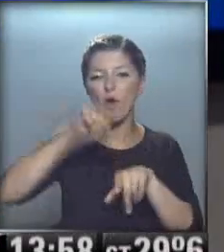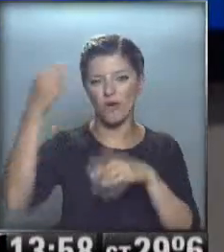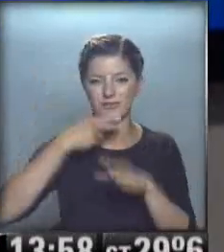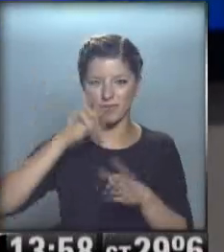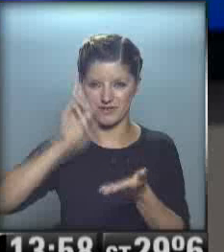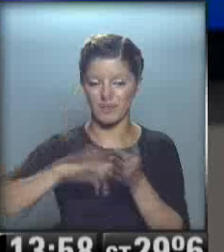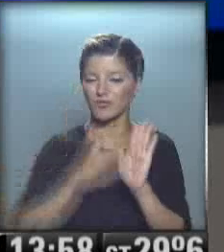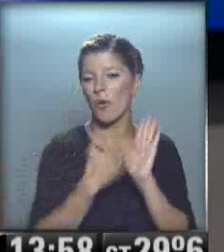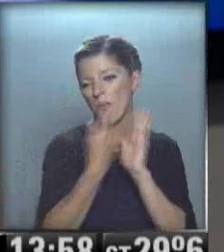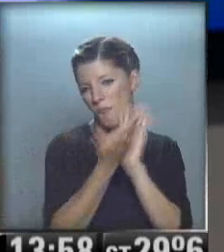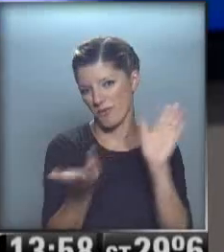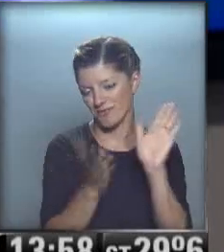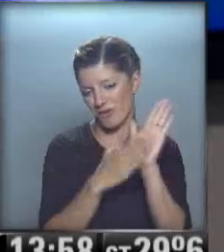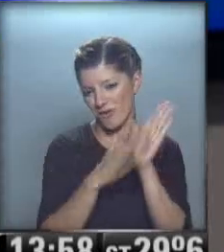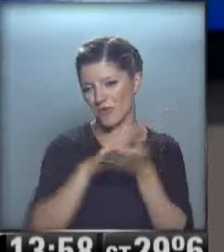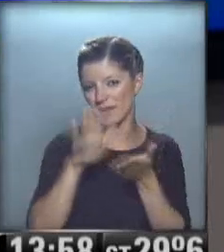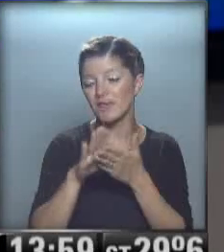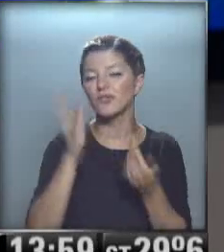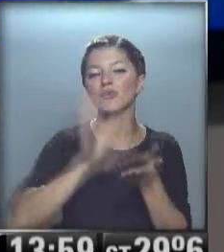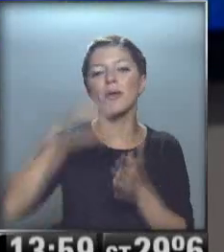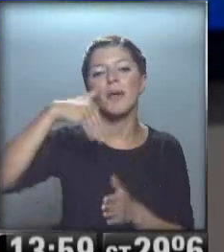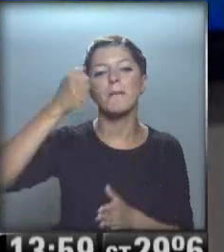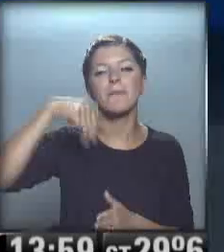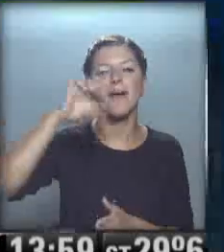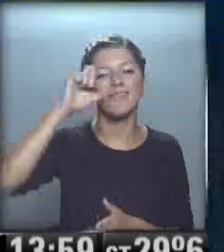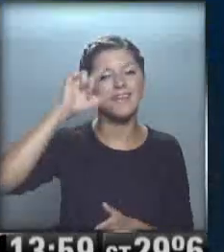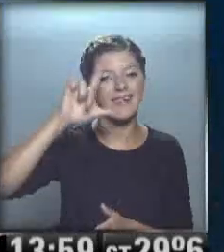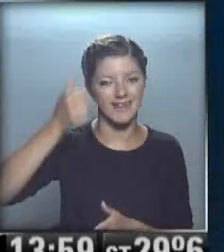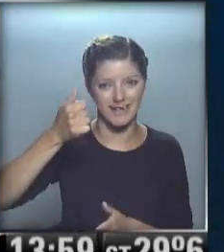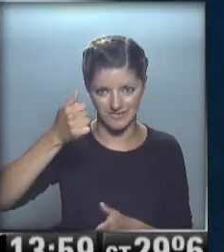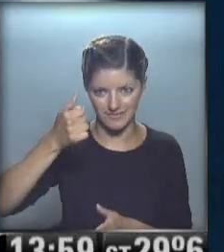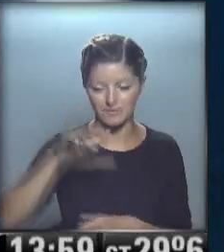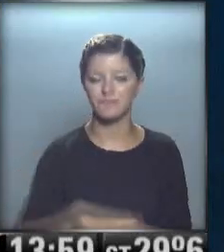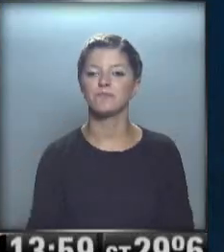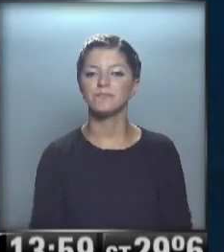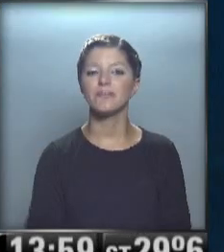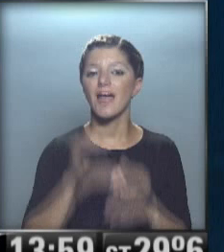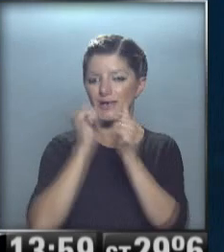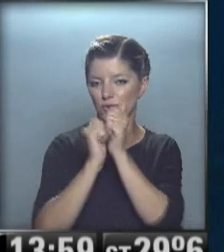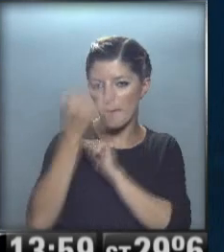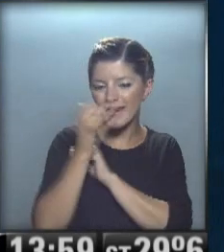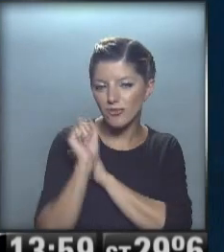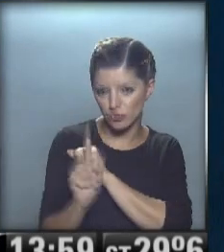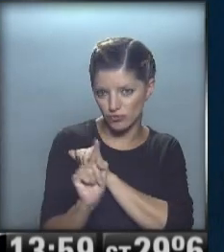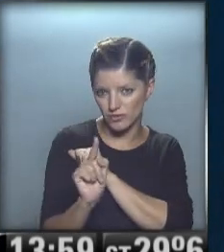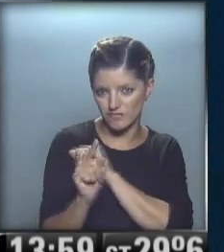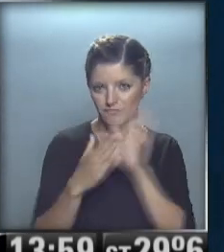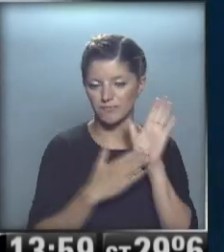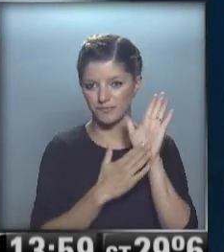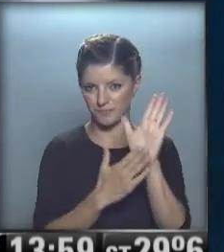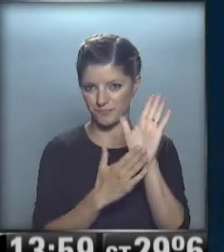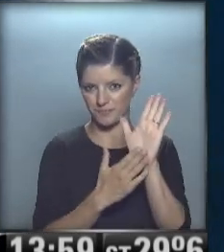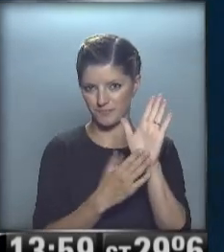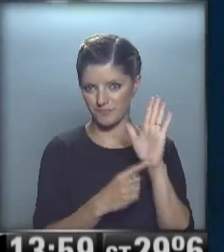se lo muestro otra vez, la verdad, el libro sobre Nelson Mandela, si alguien se lo perdió, la autobiografía de Nelson Mandela, El largo camino hacia la